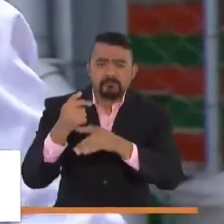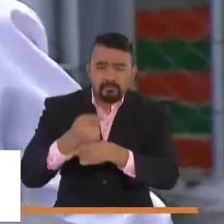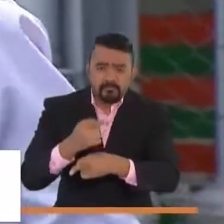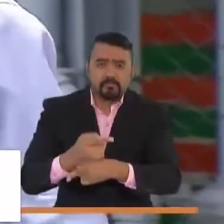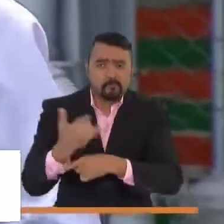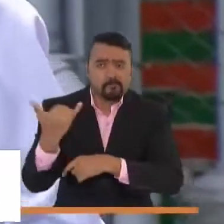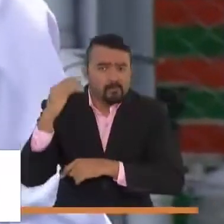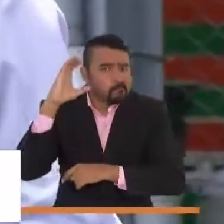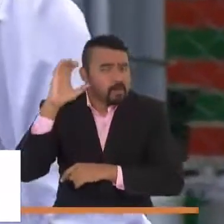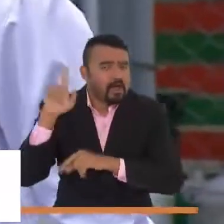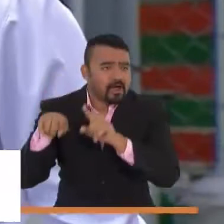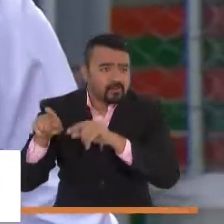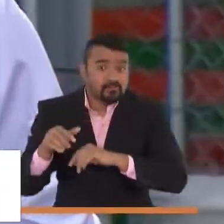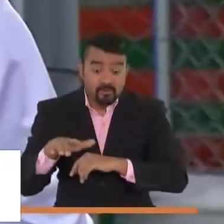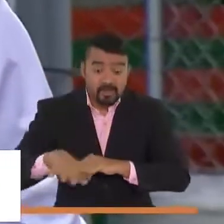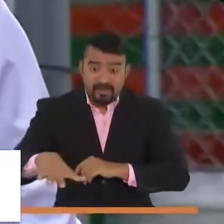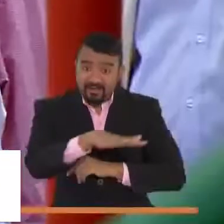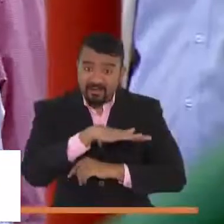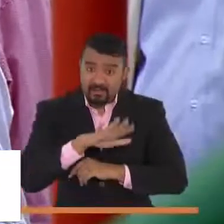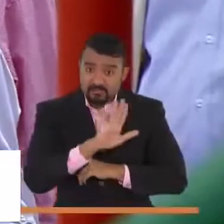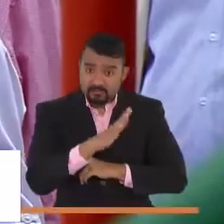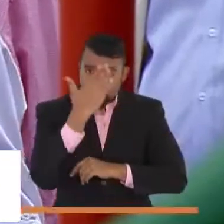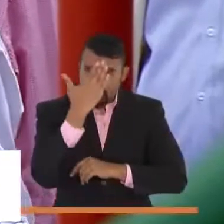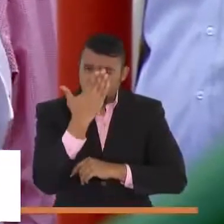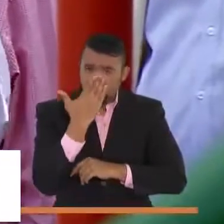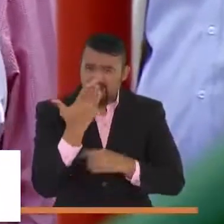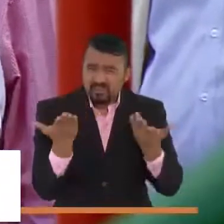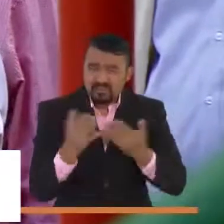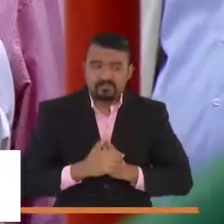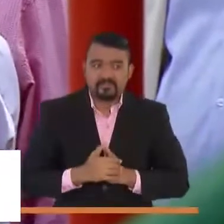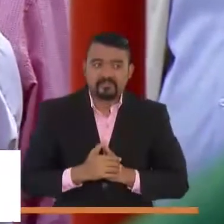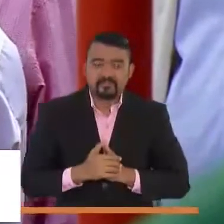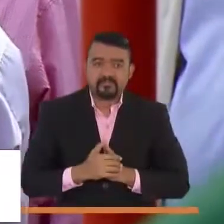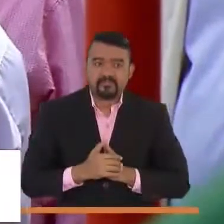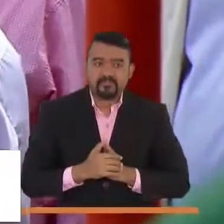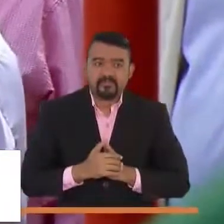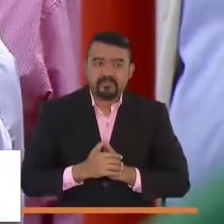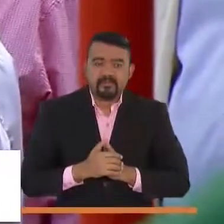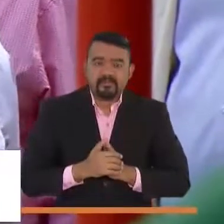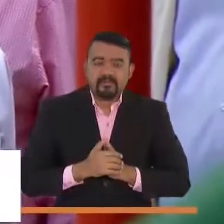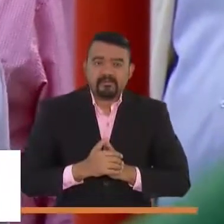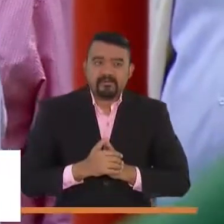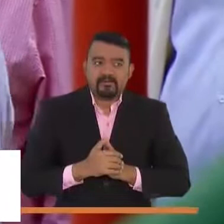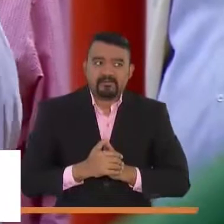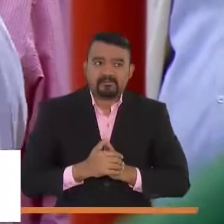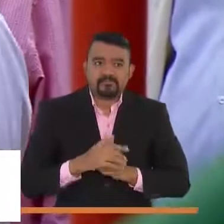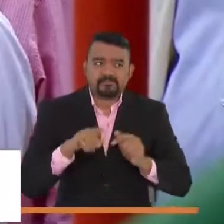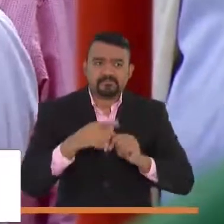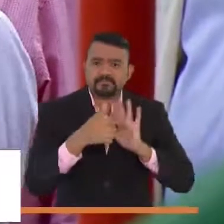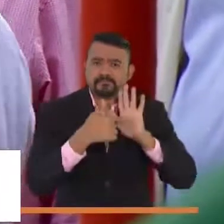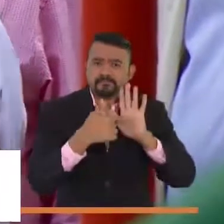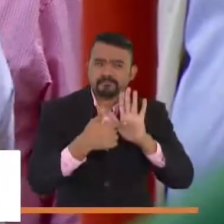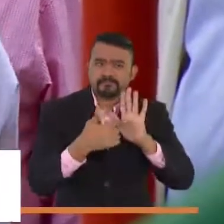también está al lado de una zona, digámoslo, muy poblada, que no es de unidades residenciales, como es la